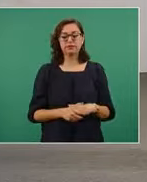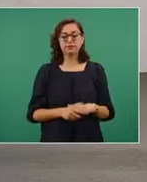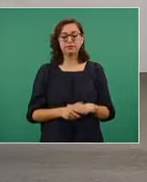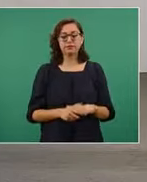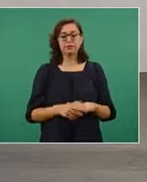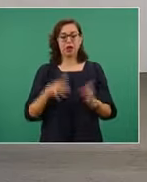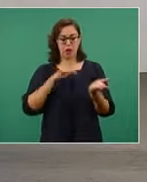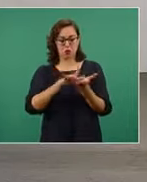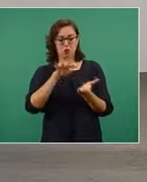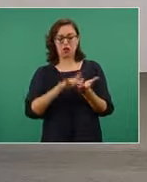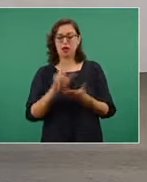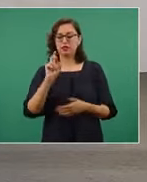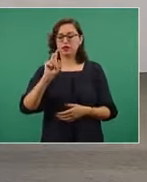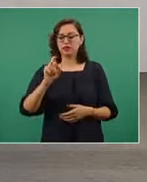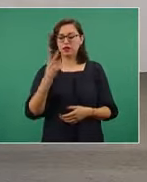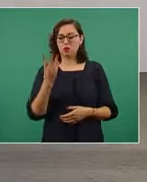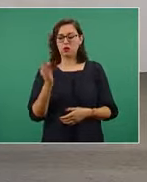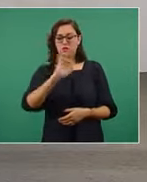34 de aprobación,